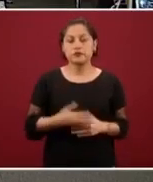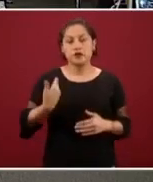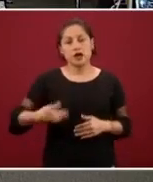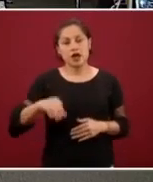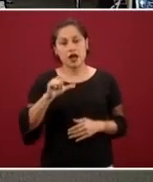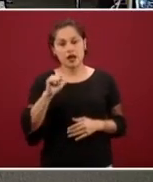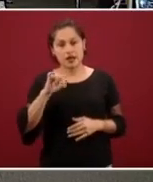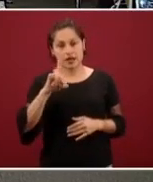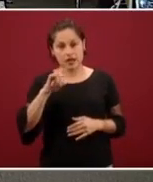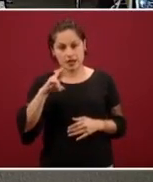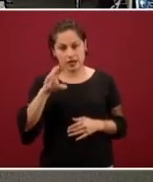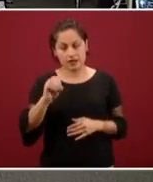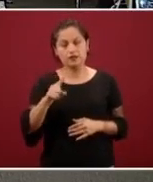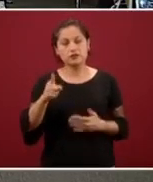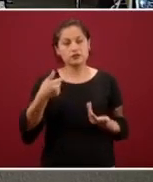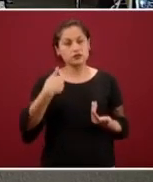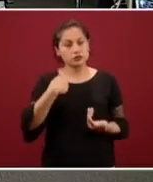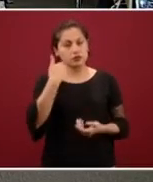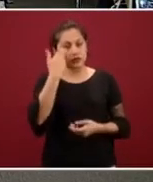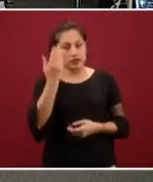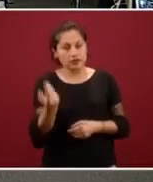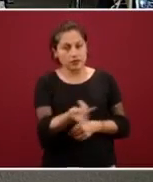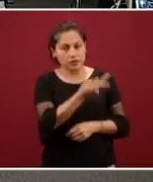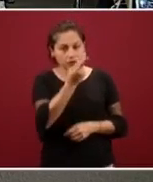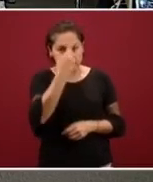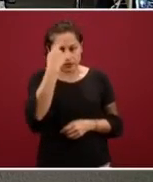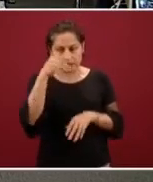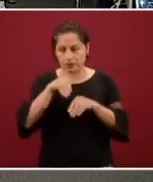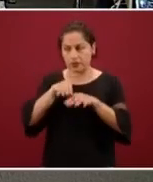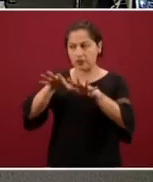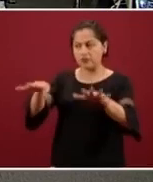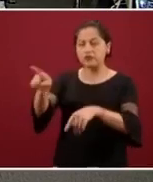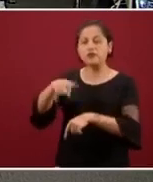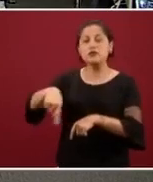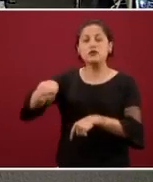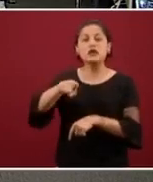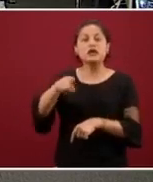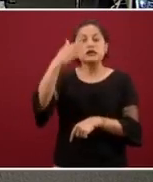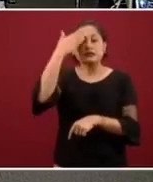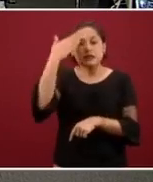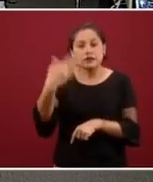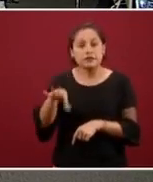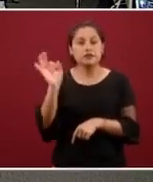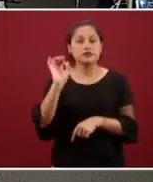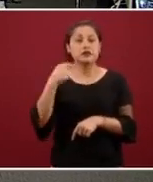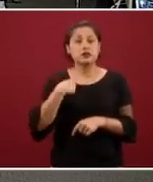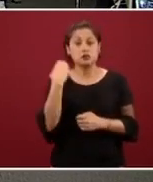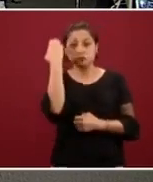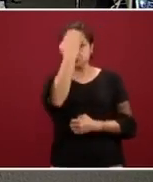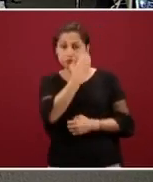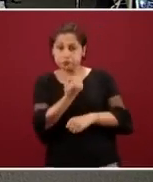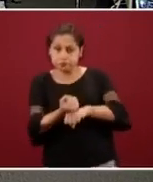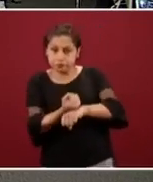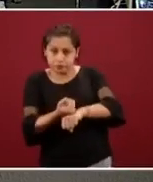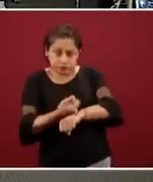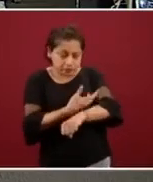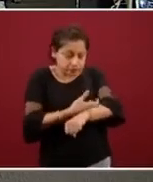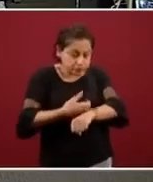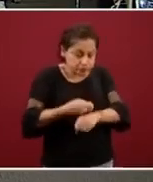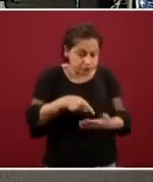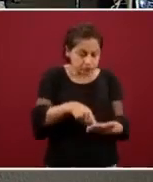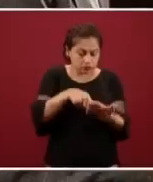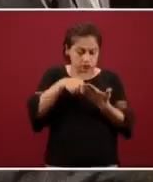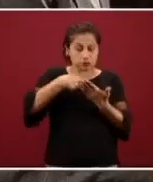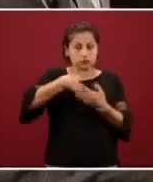Con el fin de que los consumidores sepan que si el resultado del laboratorio es válido, ¿cuáles son los acuerdos que se están llegando con los